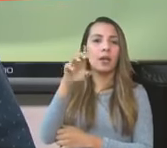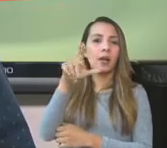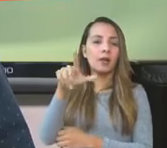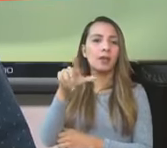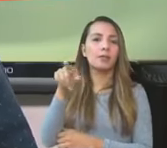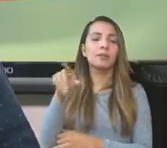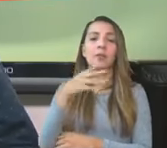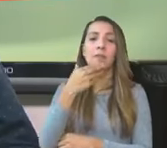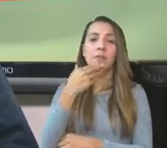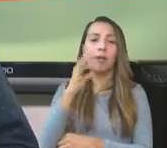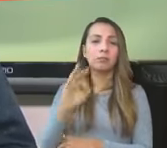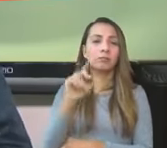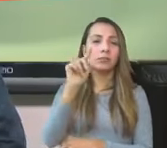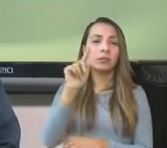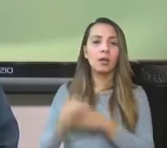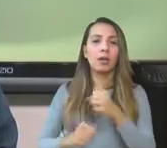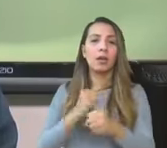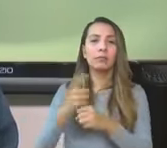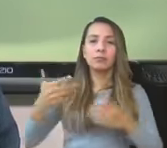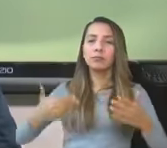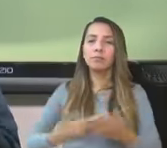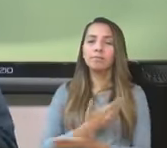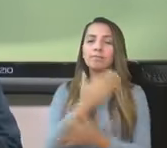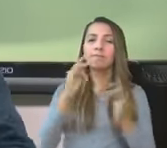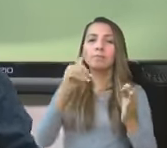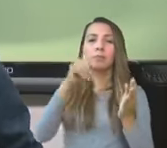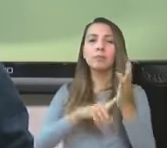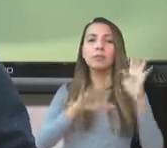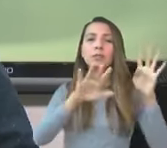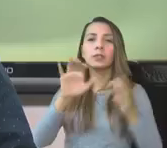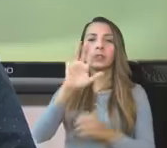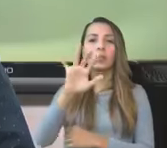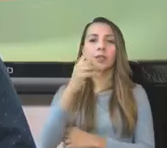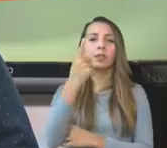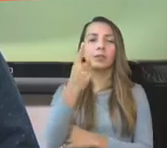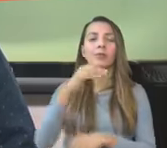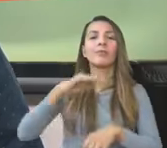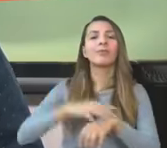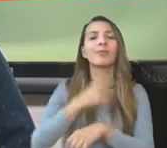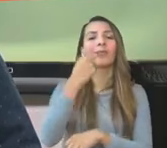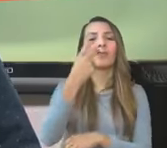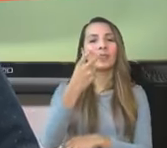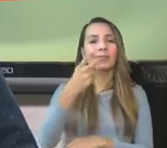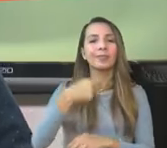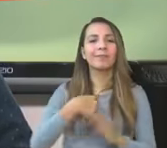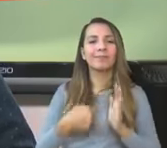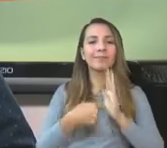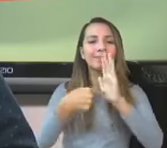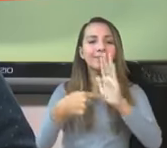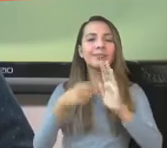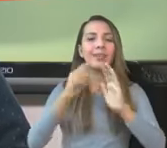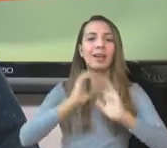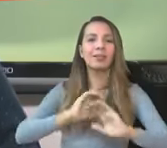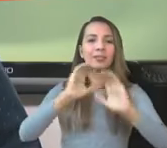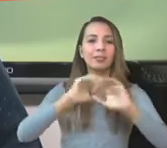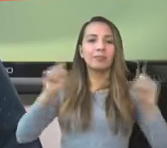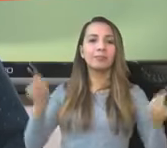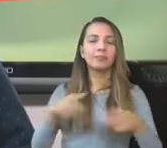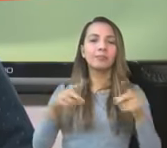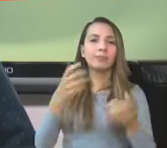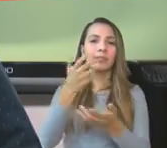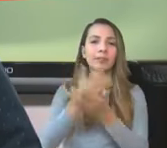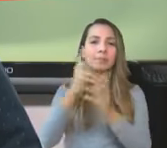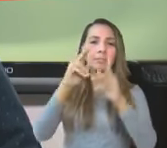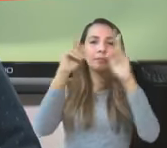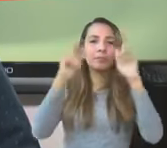edad de 70 años, nació en 1951, por eso que trajimos esta canción de inicio. Y descanse en paz